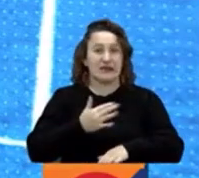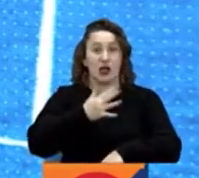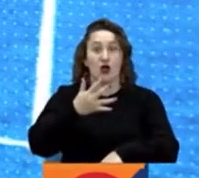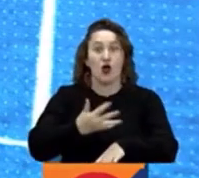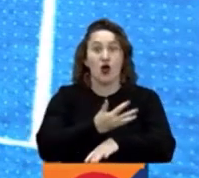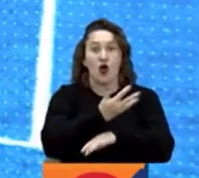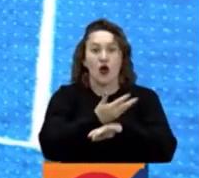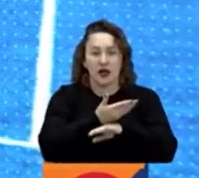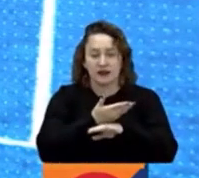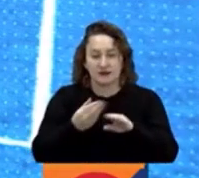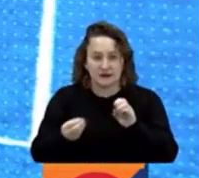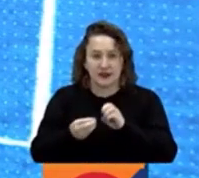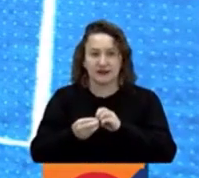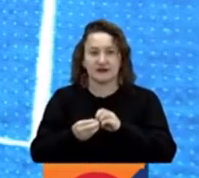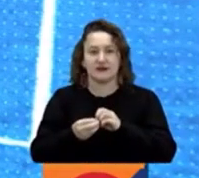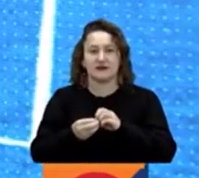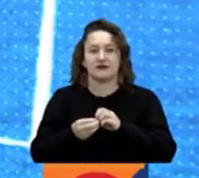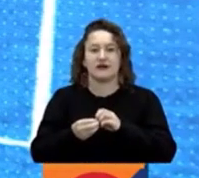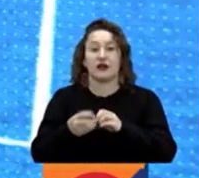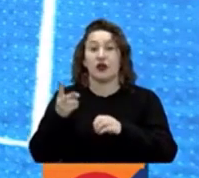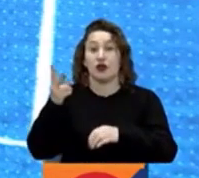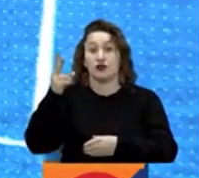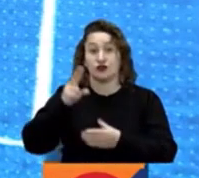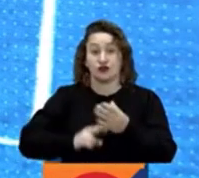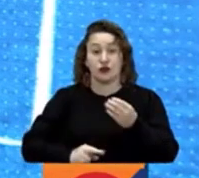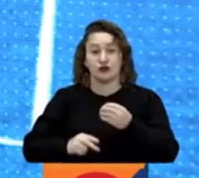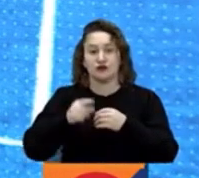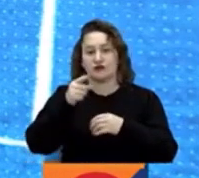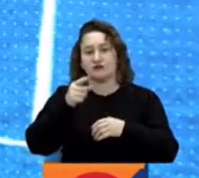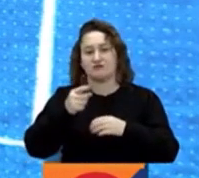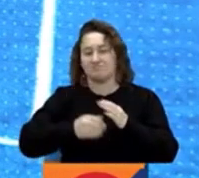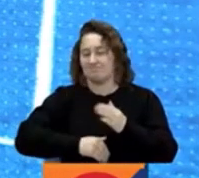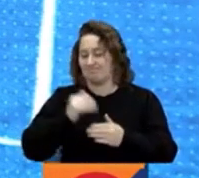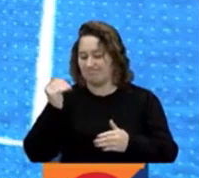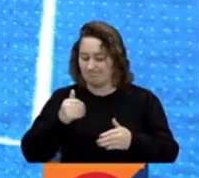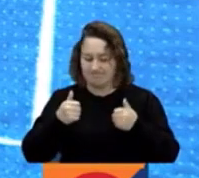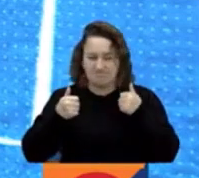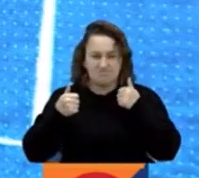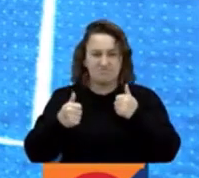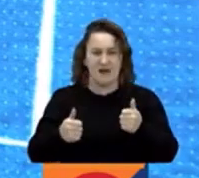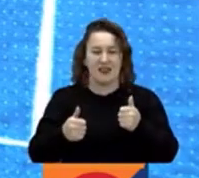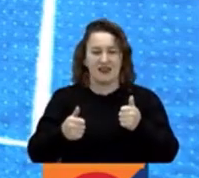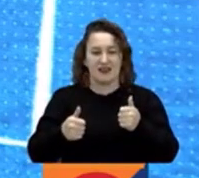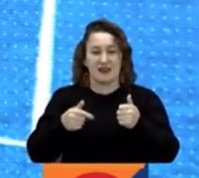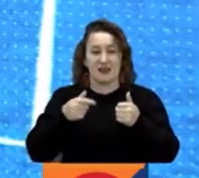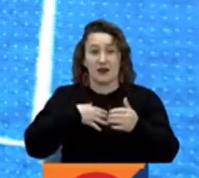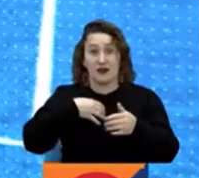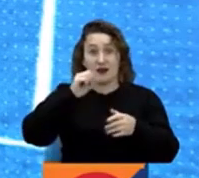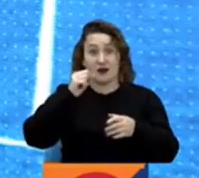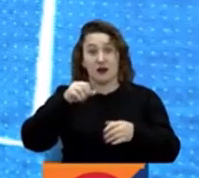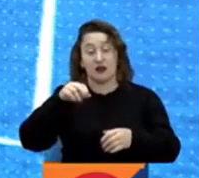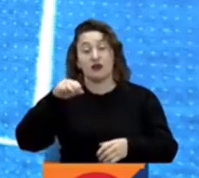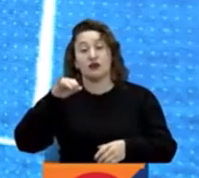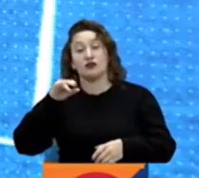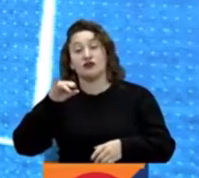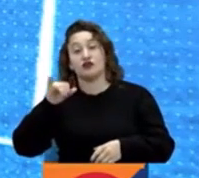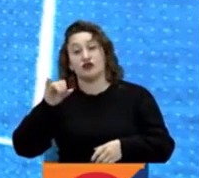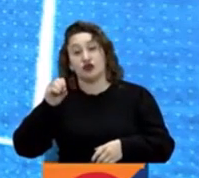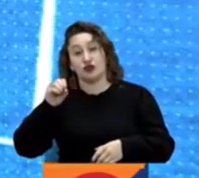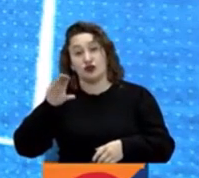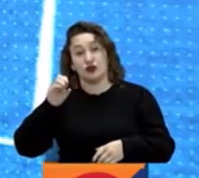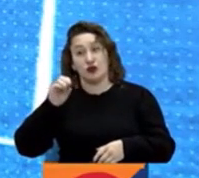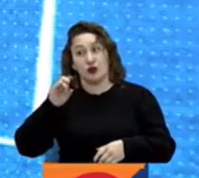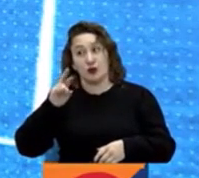otro lado, Farah y Cabal, el Colombian Power, comenzaron con pie derecho su participación y Novak Djokovic hizo lo suyo en el primer Grand